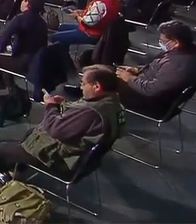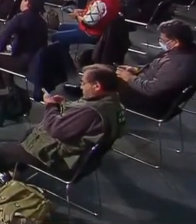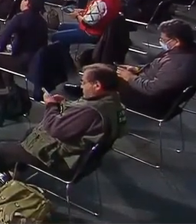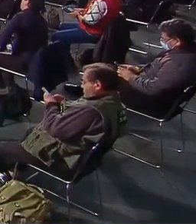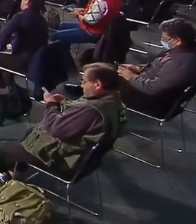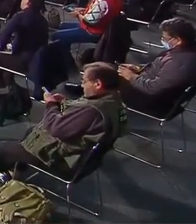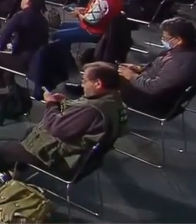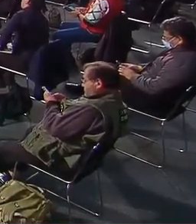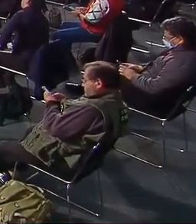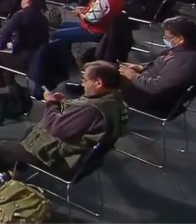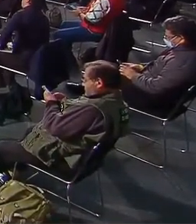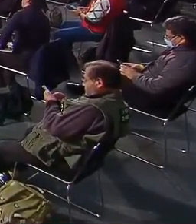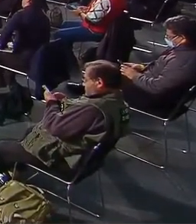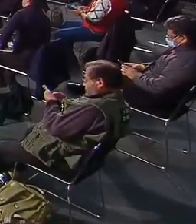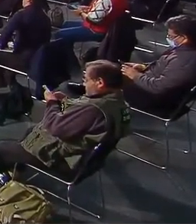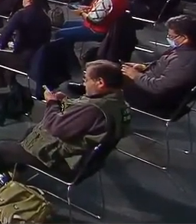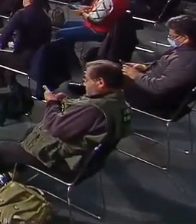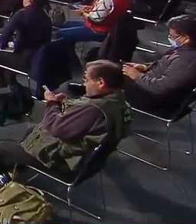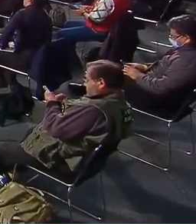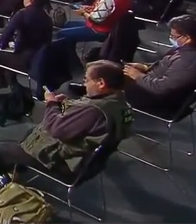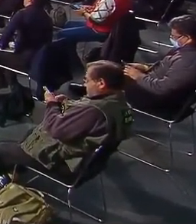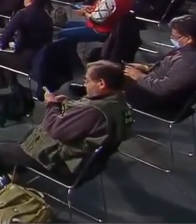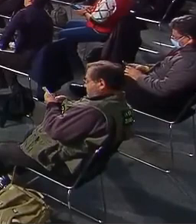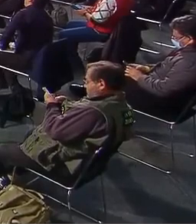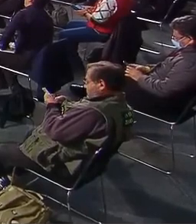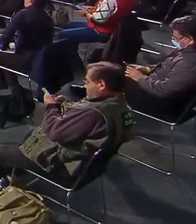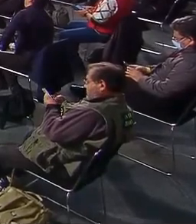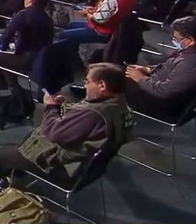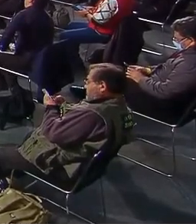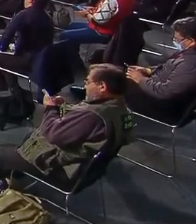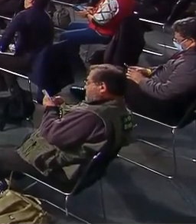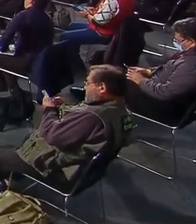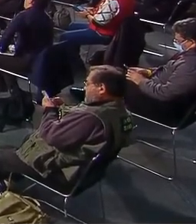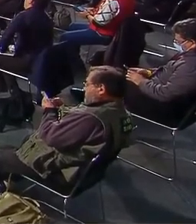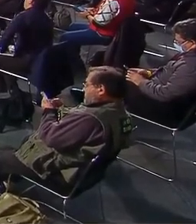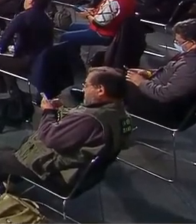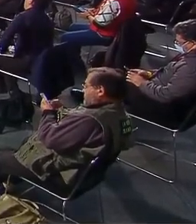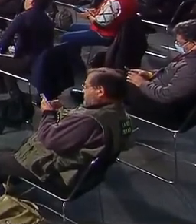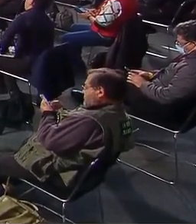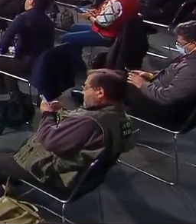a que no iba a haber monopolios,